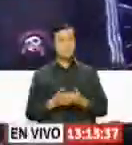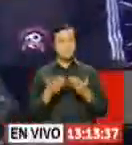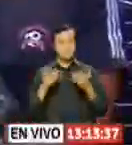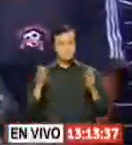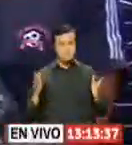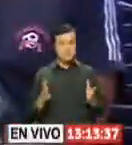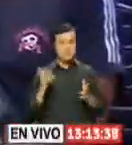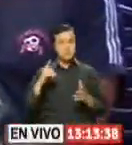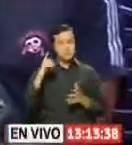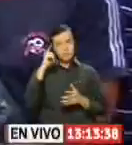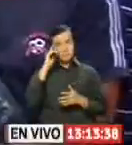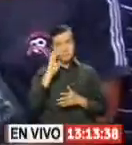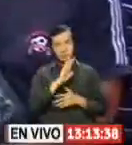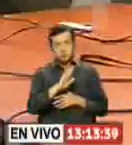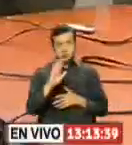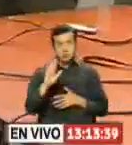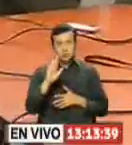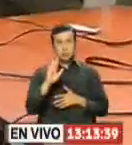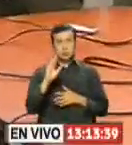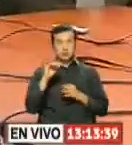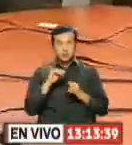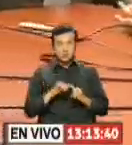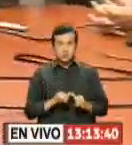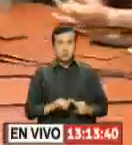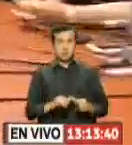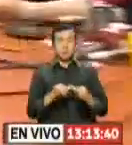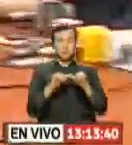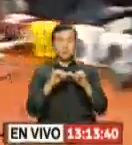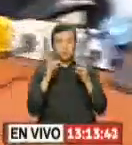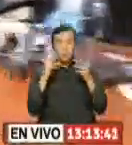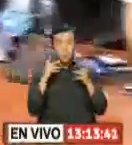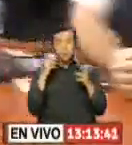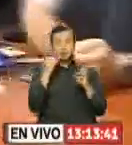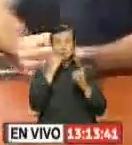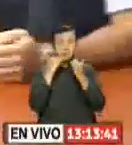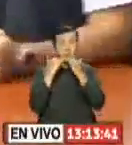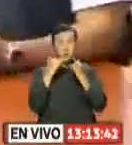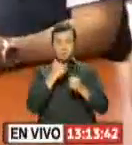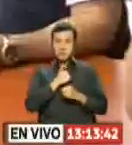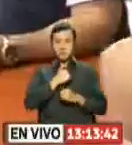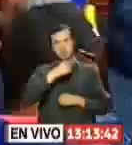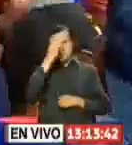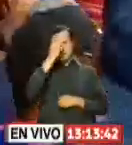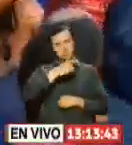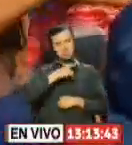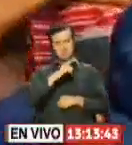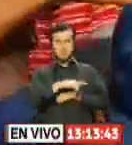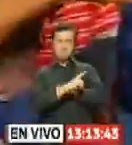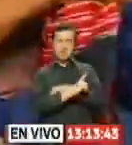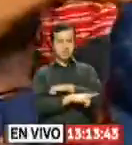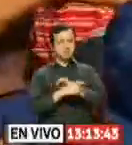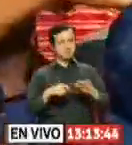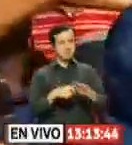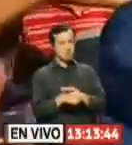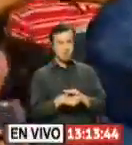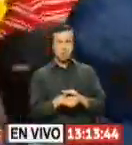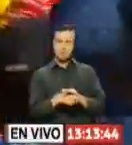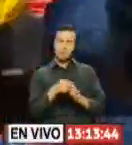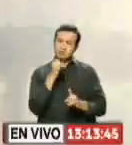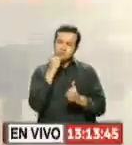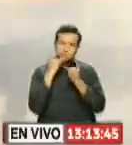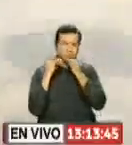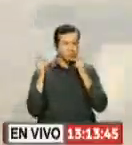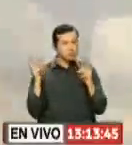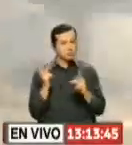el Estado de Derecho que permita comprobar y sancionar cualquier forma de ajusticiamiento individual y colectivo que conduzca a